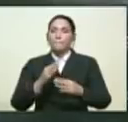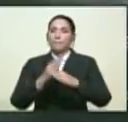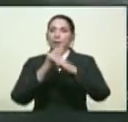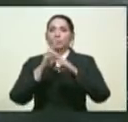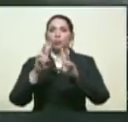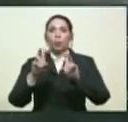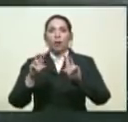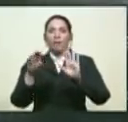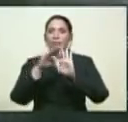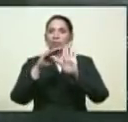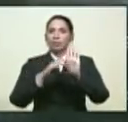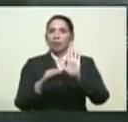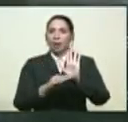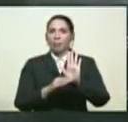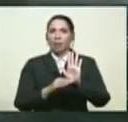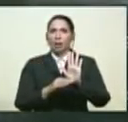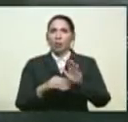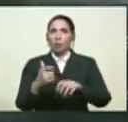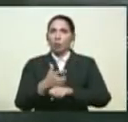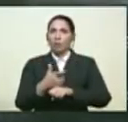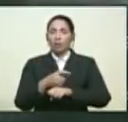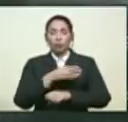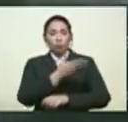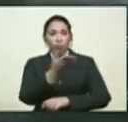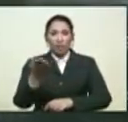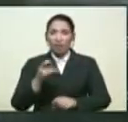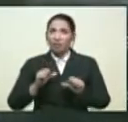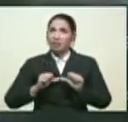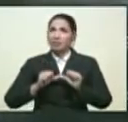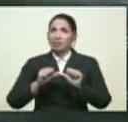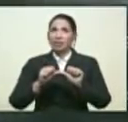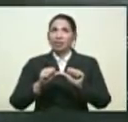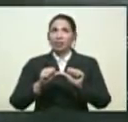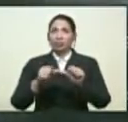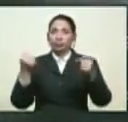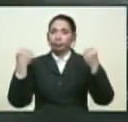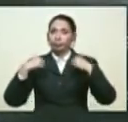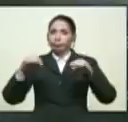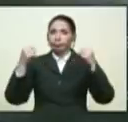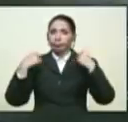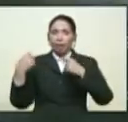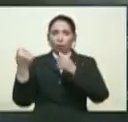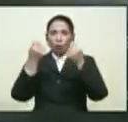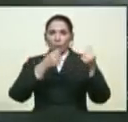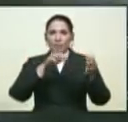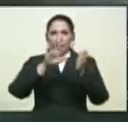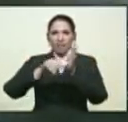etapa. Y si ustedes siguen practicando la economía criminal,